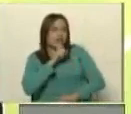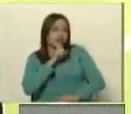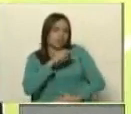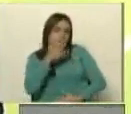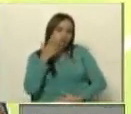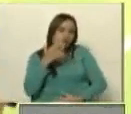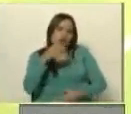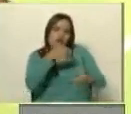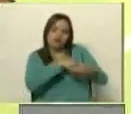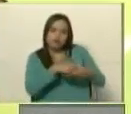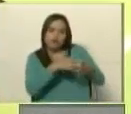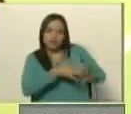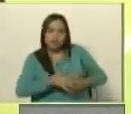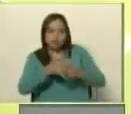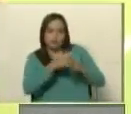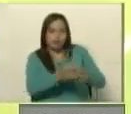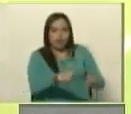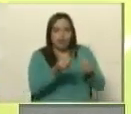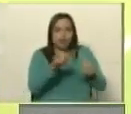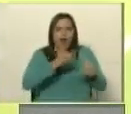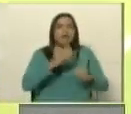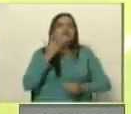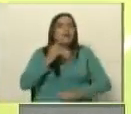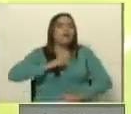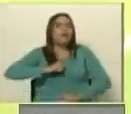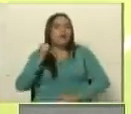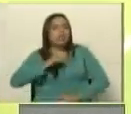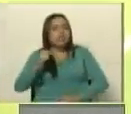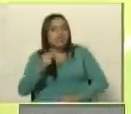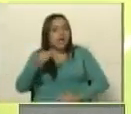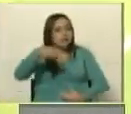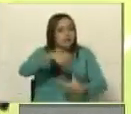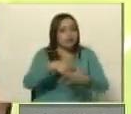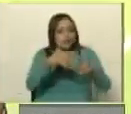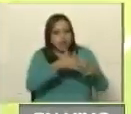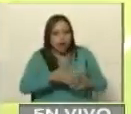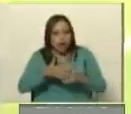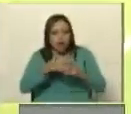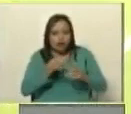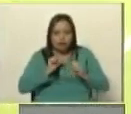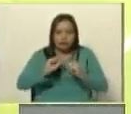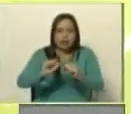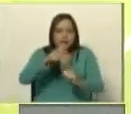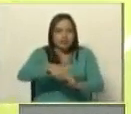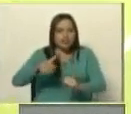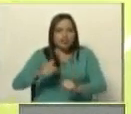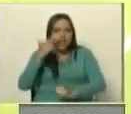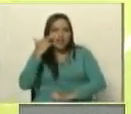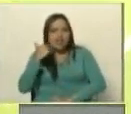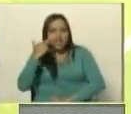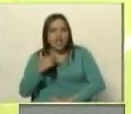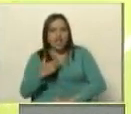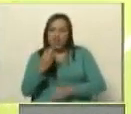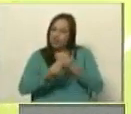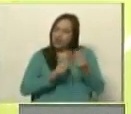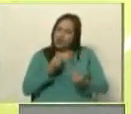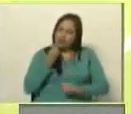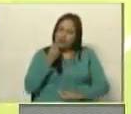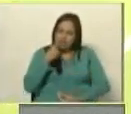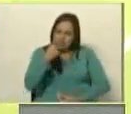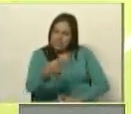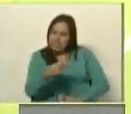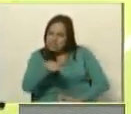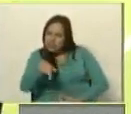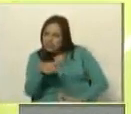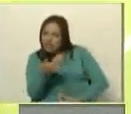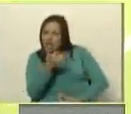o lo que es la actuación de la policía en los Estados Unidos contra los afroamericanos, ¿no? ¿Cómo se normaliza eso? Se